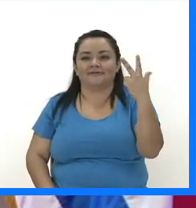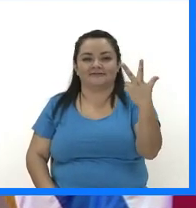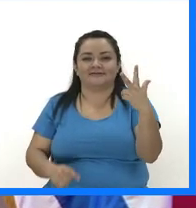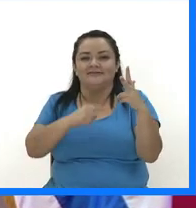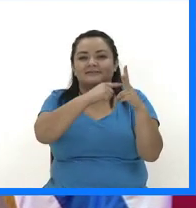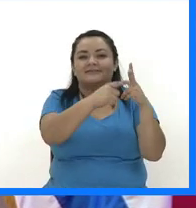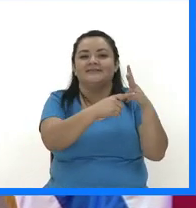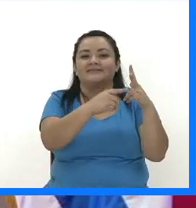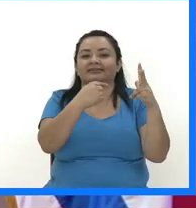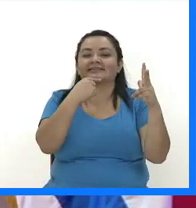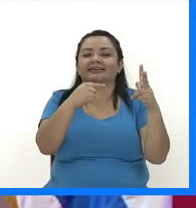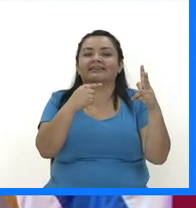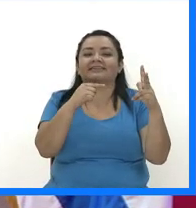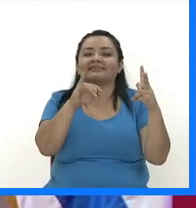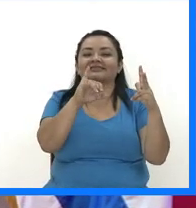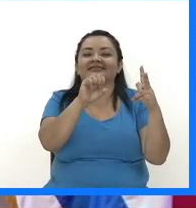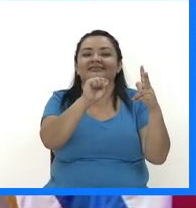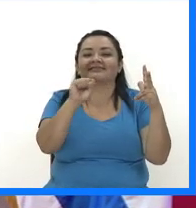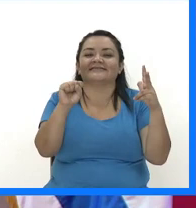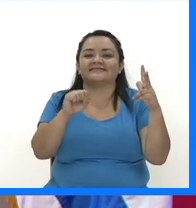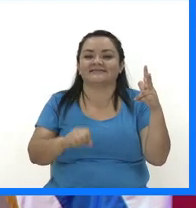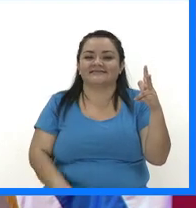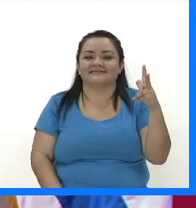quién es el del seguro social